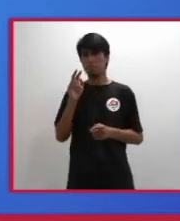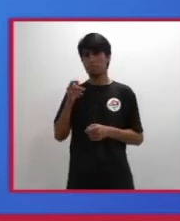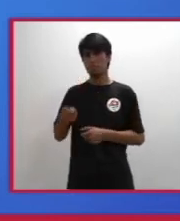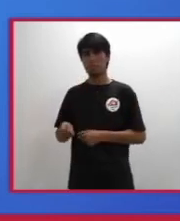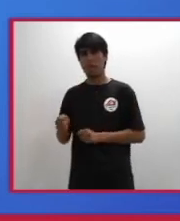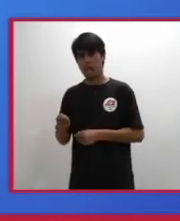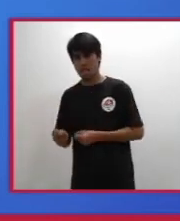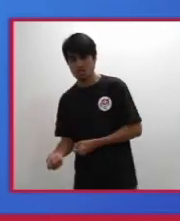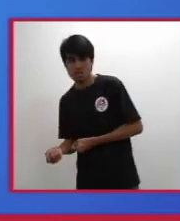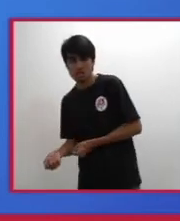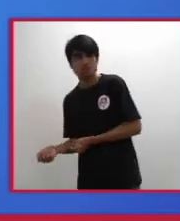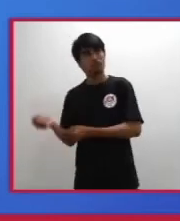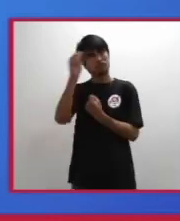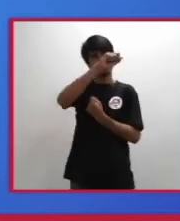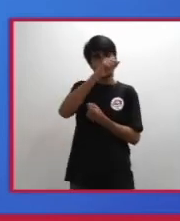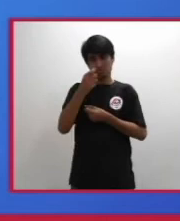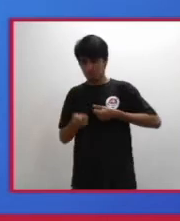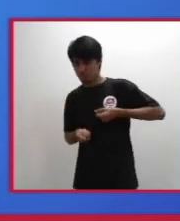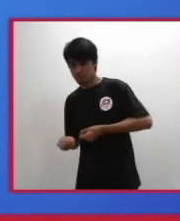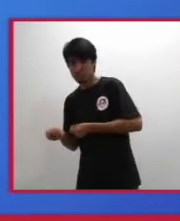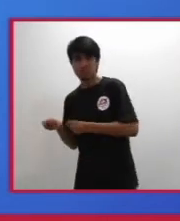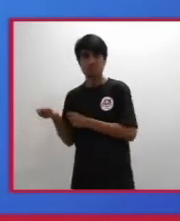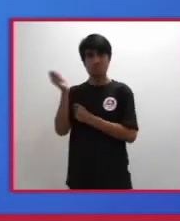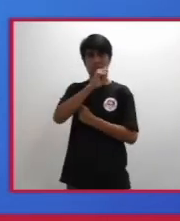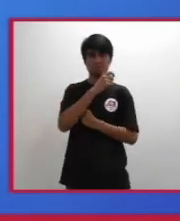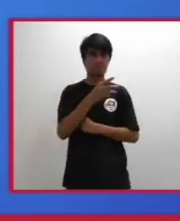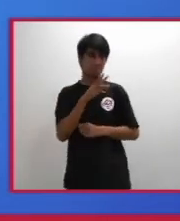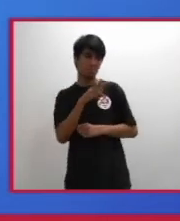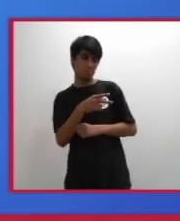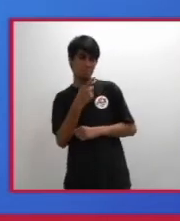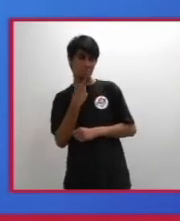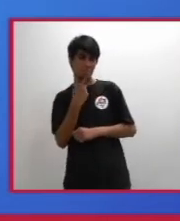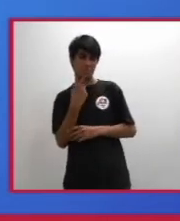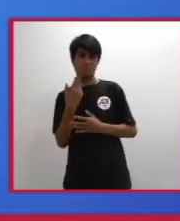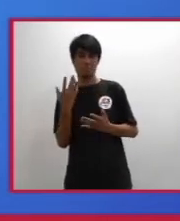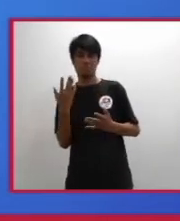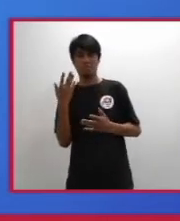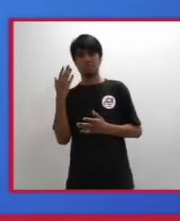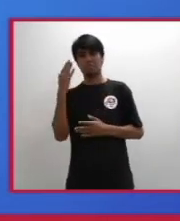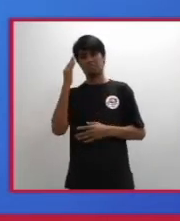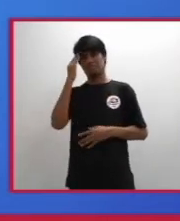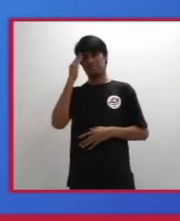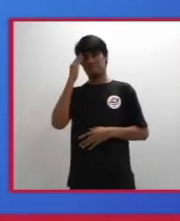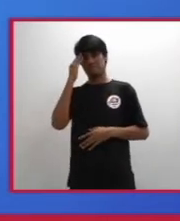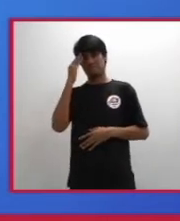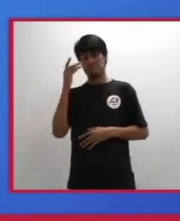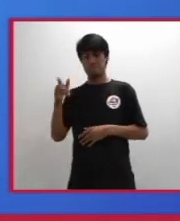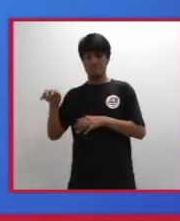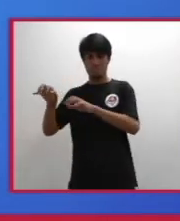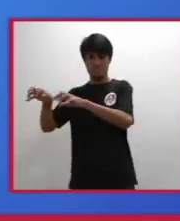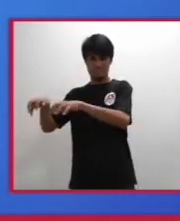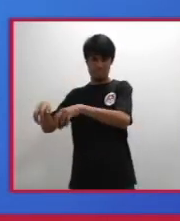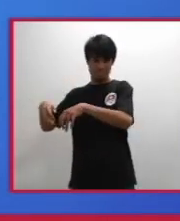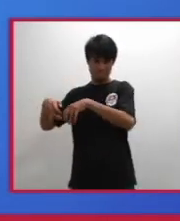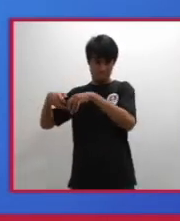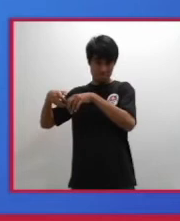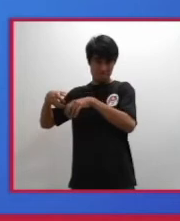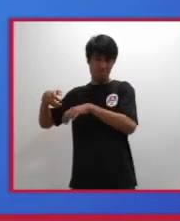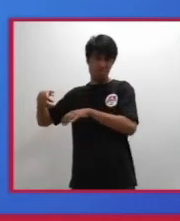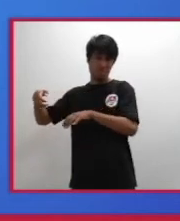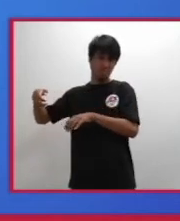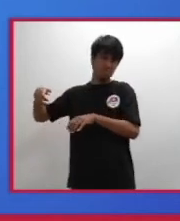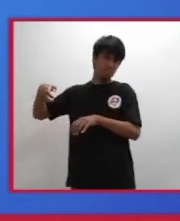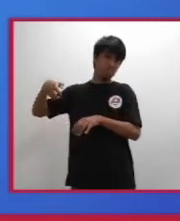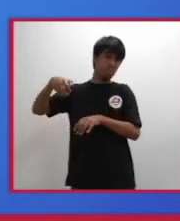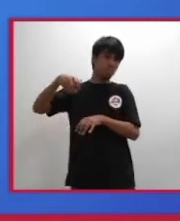pala juntando la tierra, ¿verdad? A simple vista, si es que la retroexcavadora o el camión que está cargando